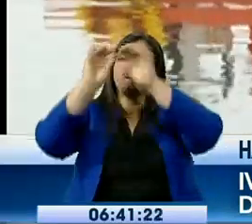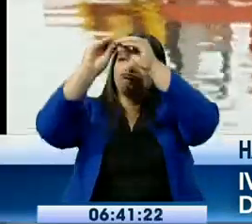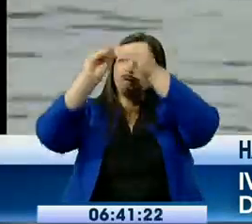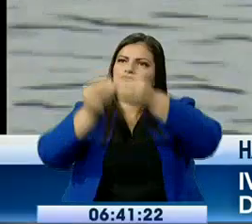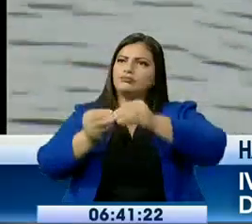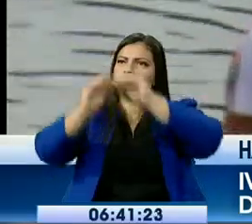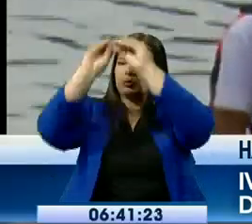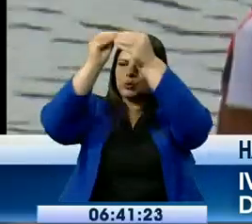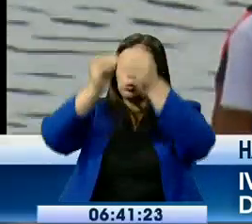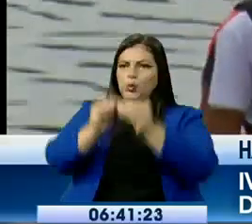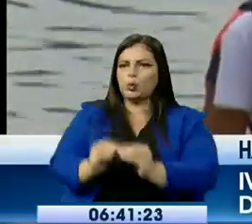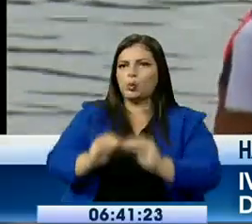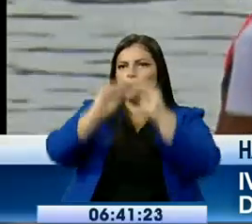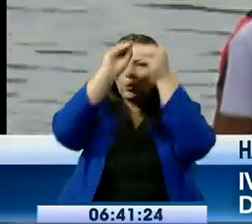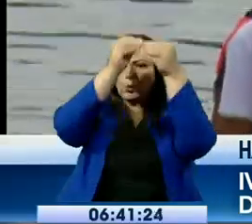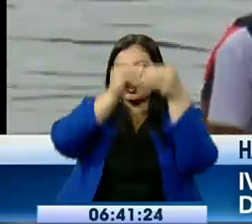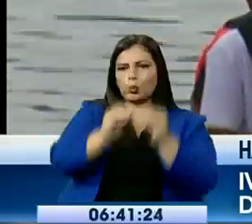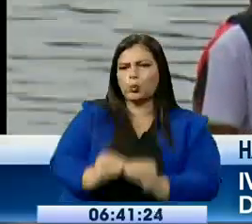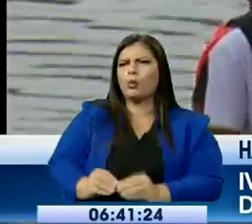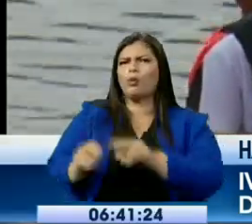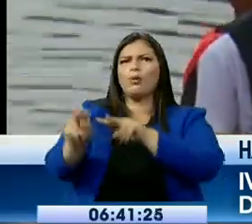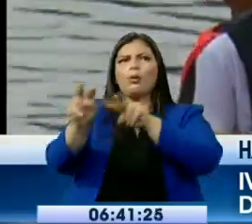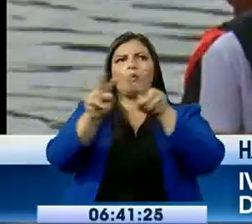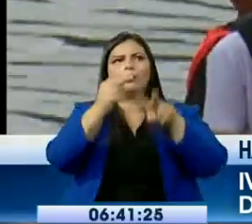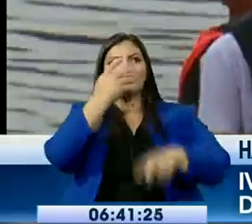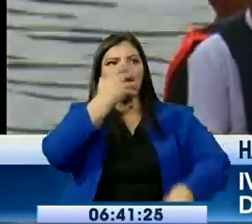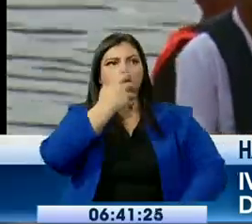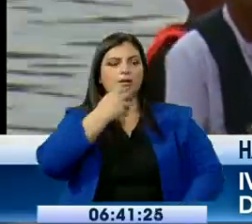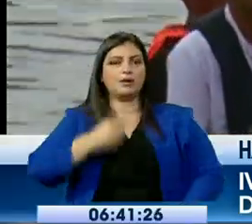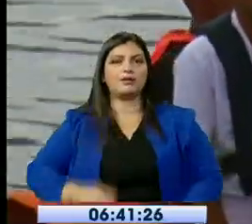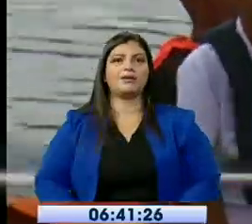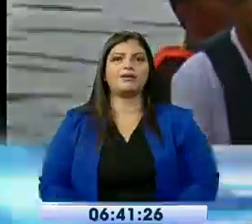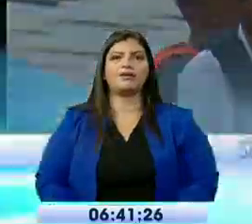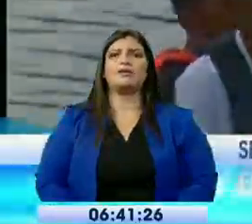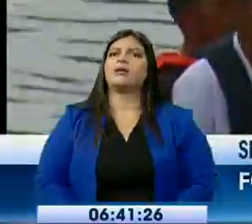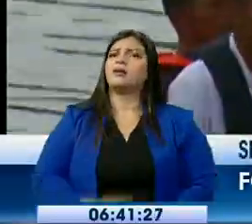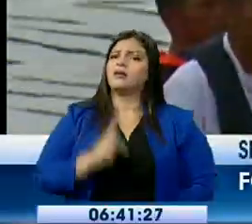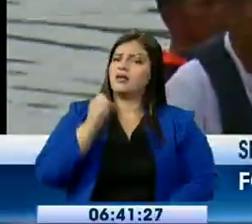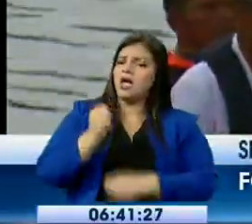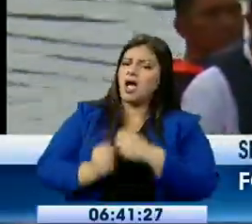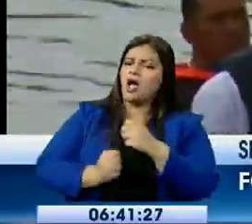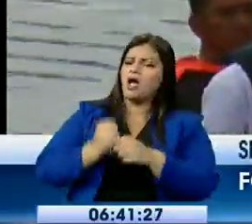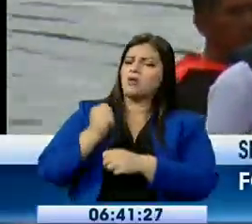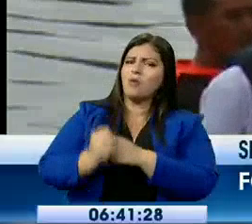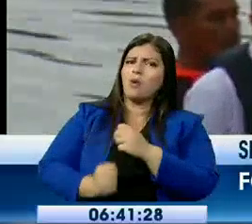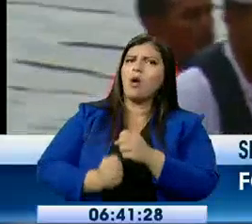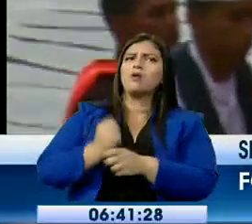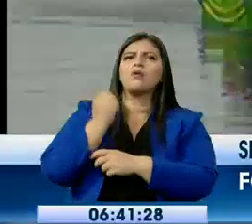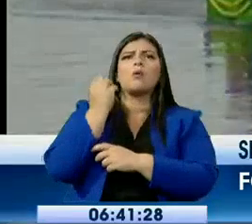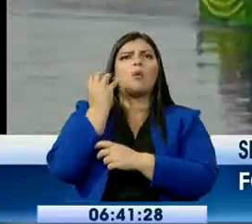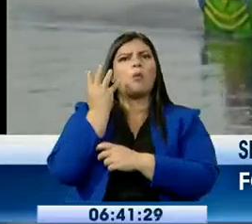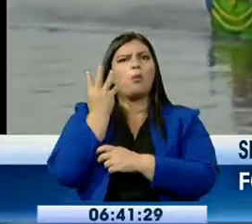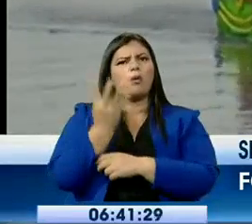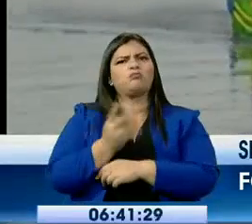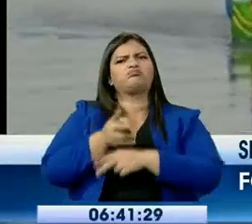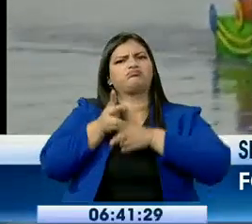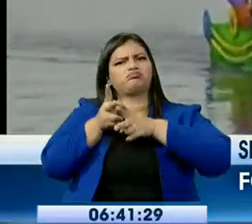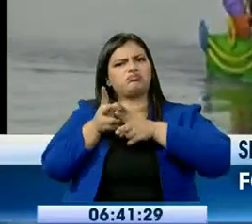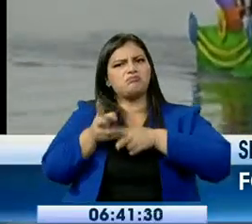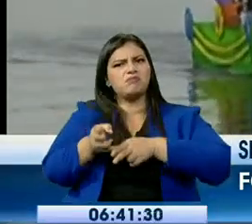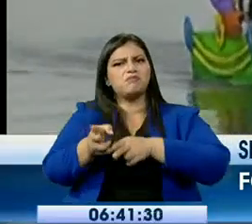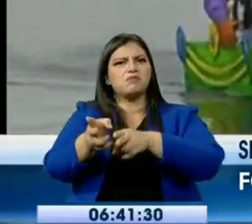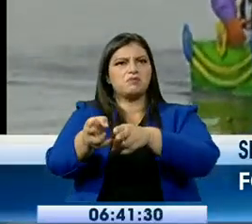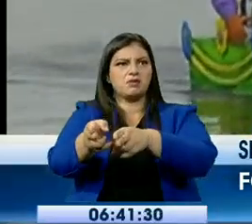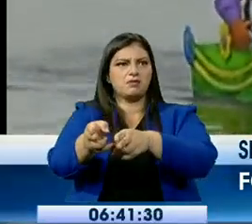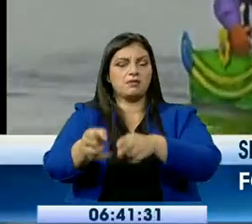destino, que por cuarta ocasión navegó por las aguas que rodean la isla Trinitaria ubicada en el sur de la urbe. Es el